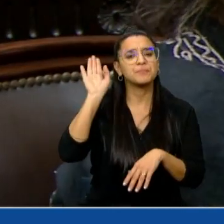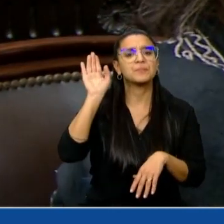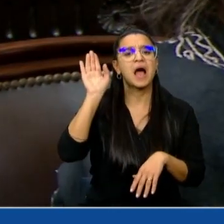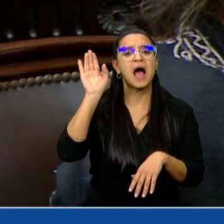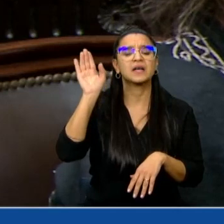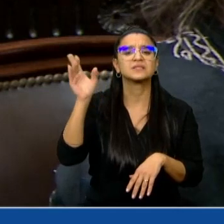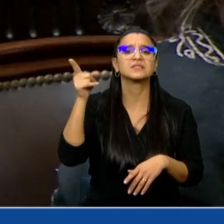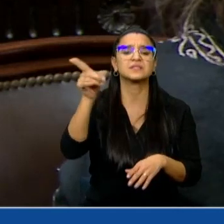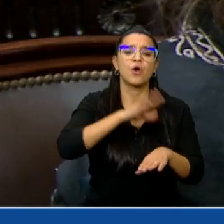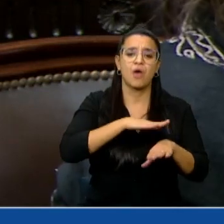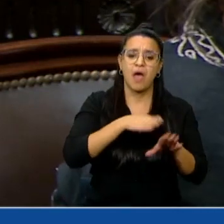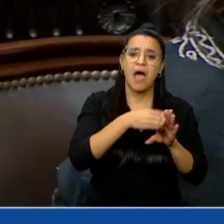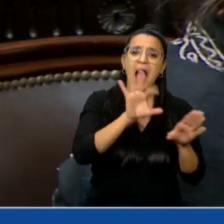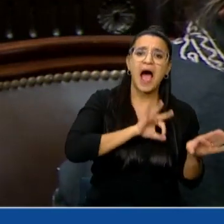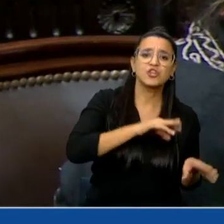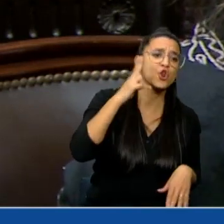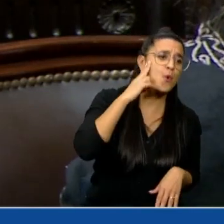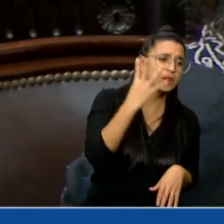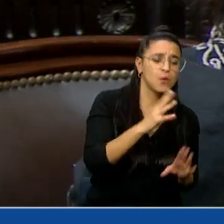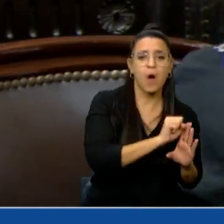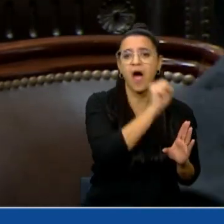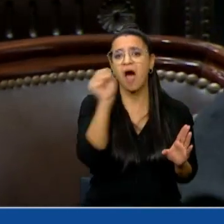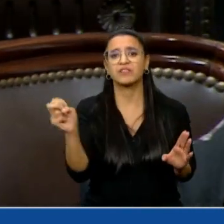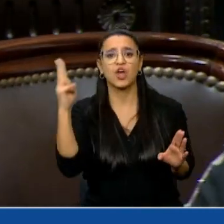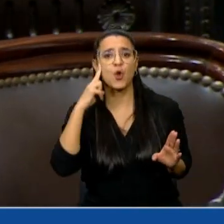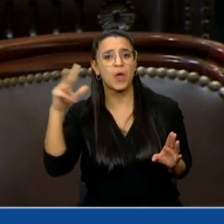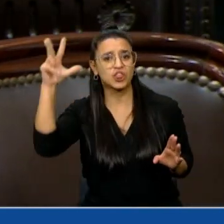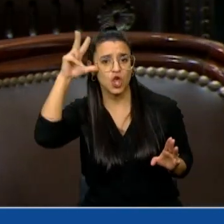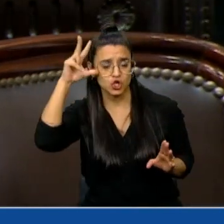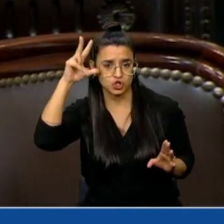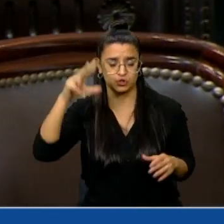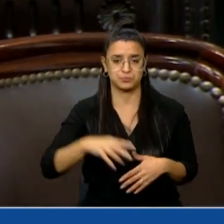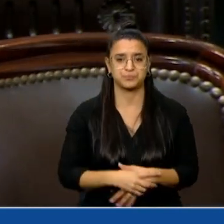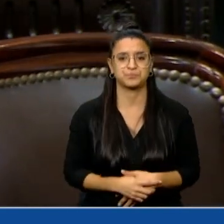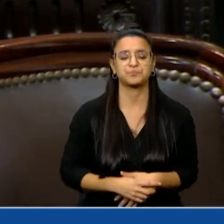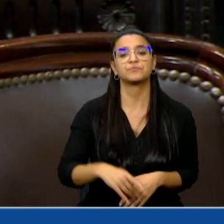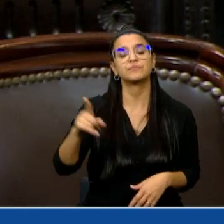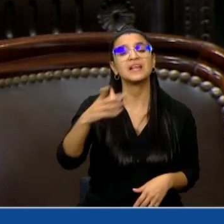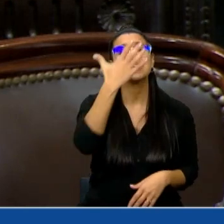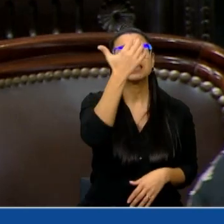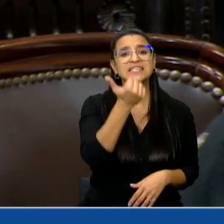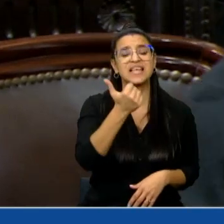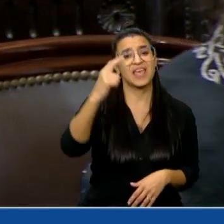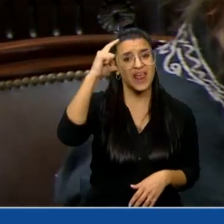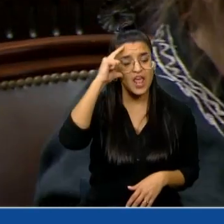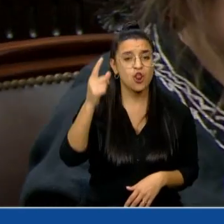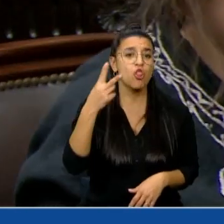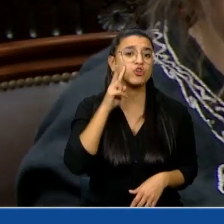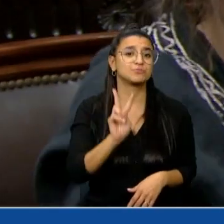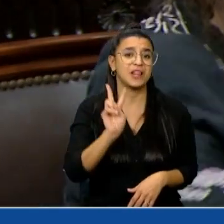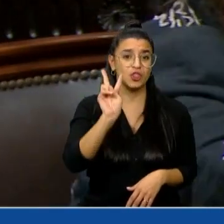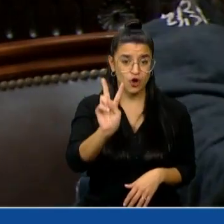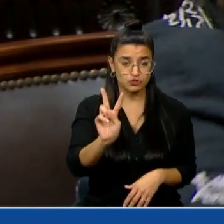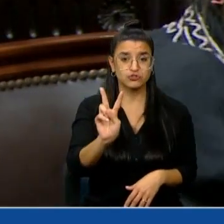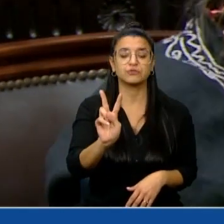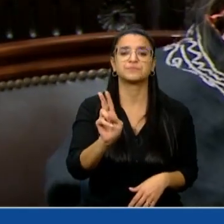mayormente entre los años 94 y 98. El 6 de enero de 2002